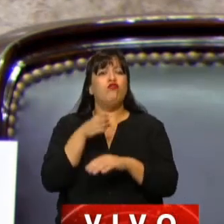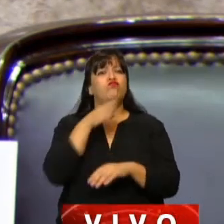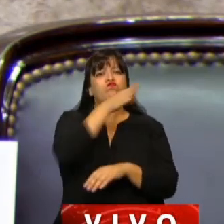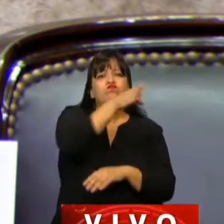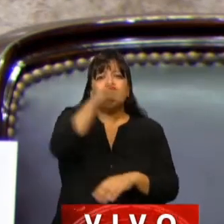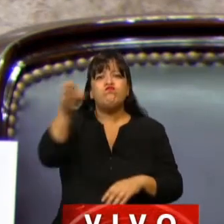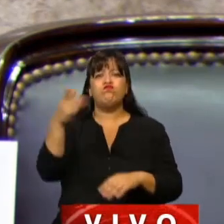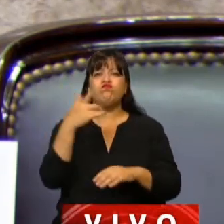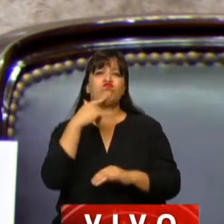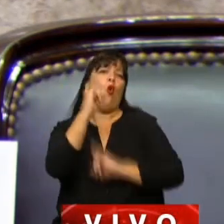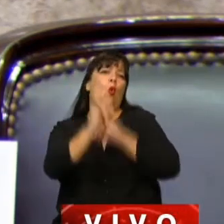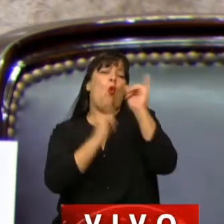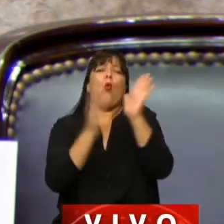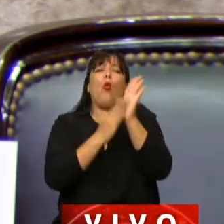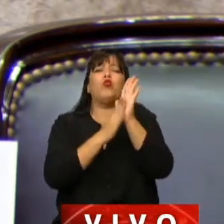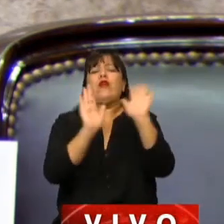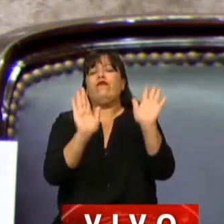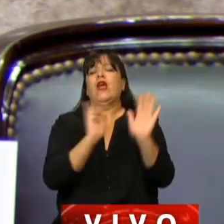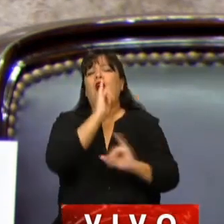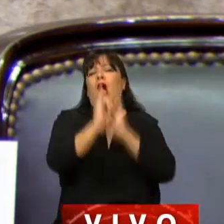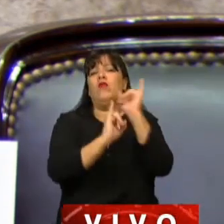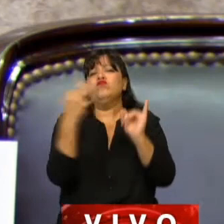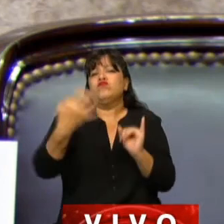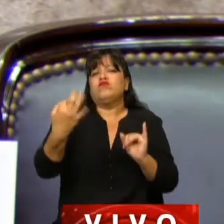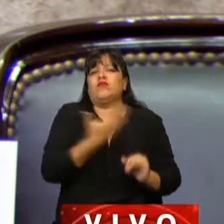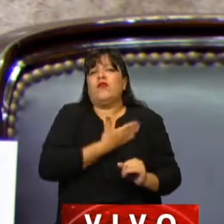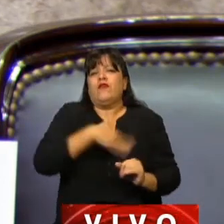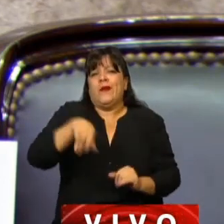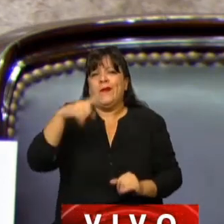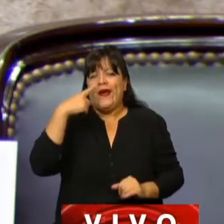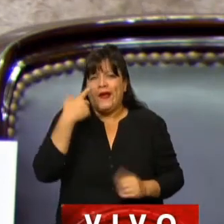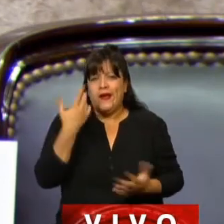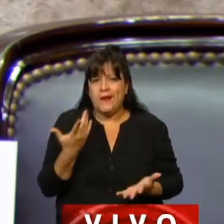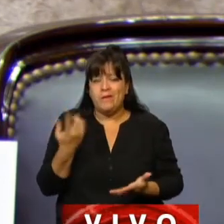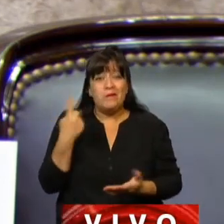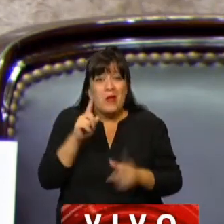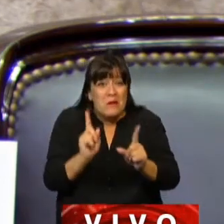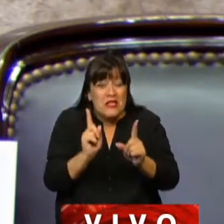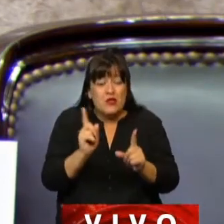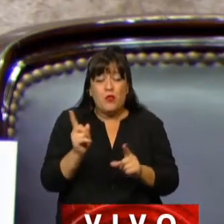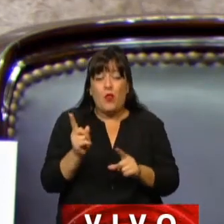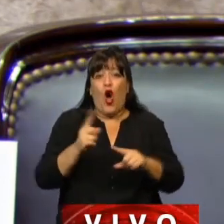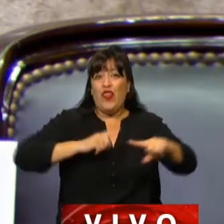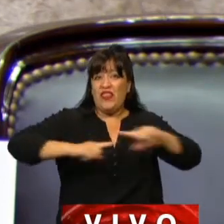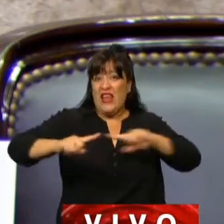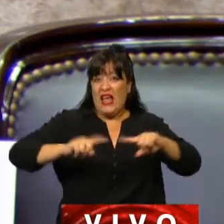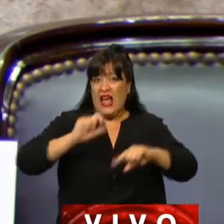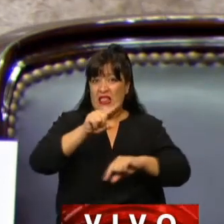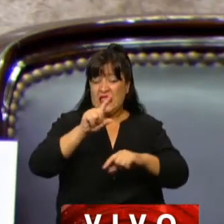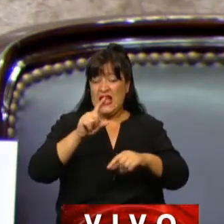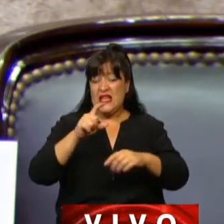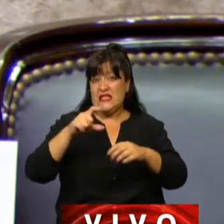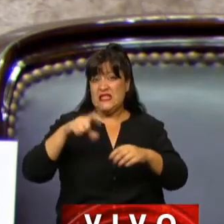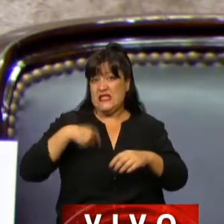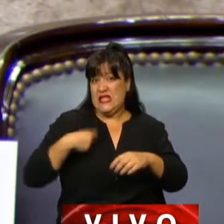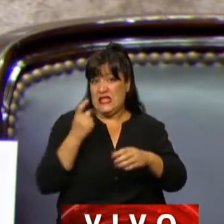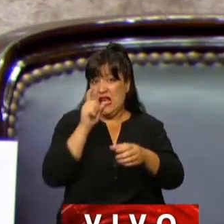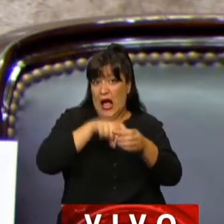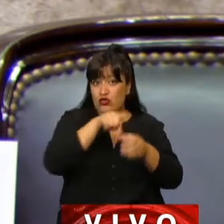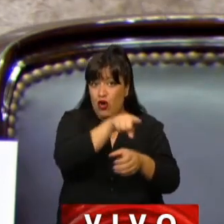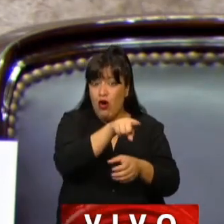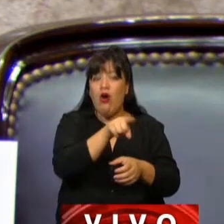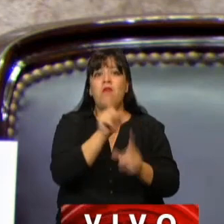justificar este acuerdo con el Fondo Monetario Internacional. Esos mismos dirigentes sindicales que